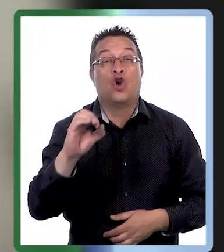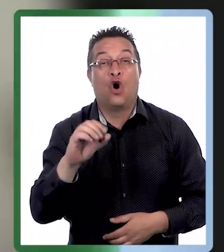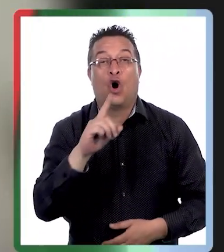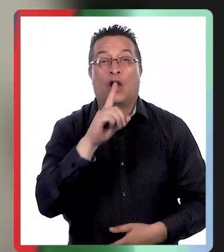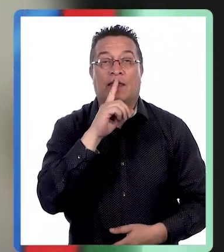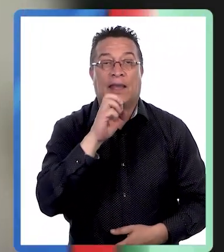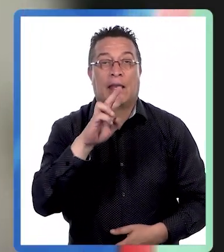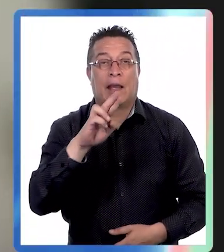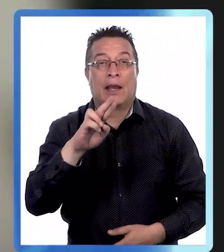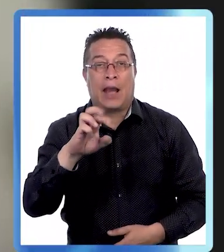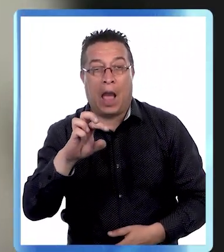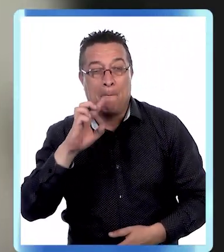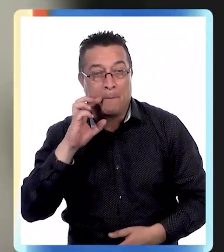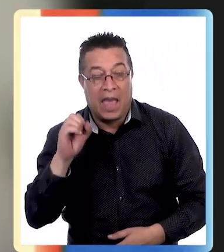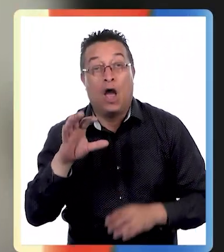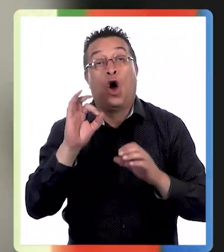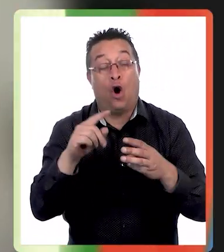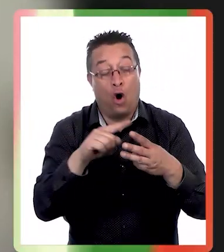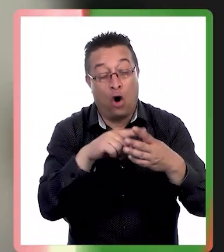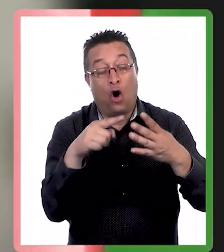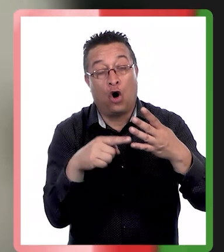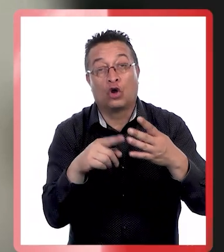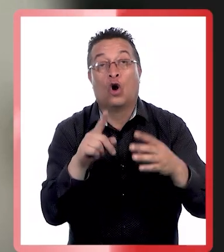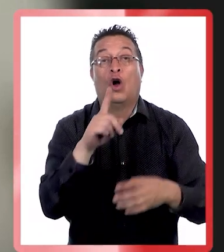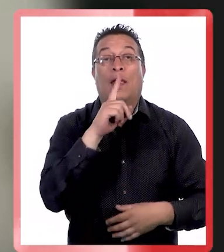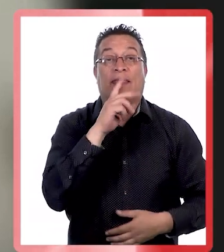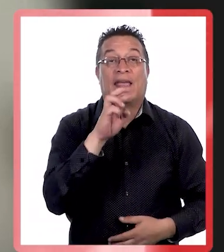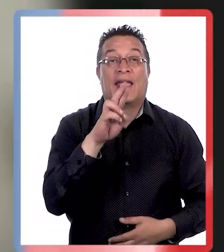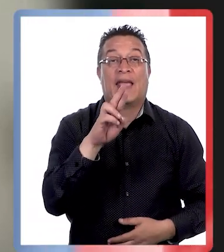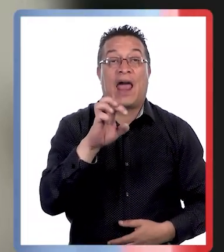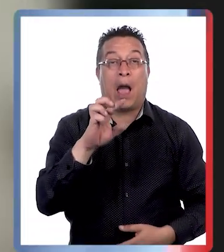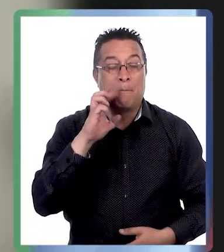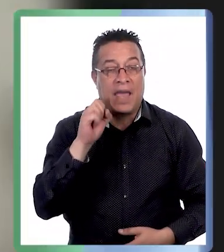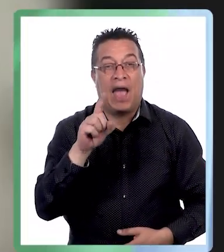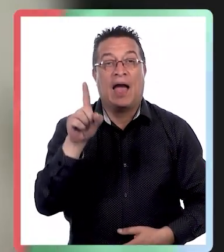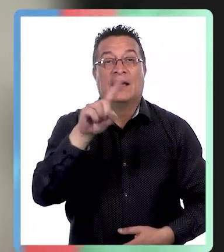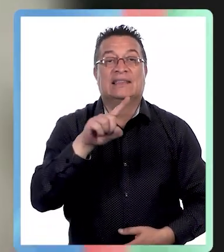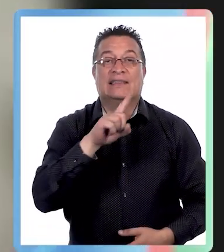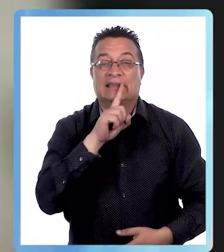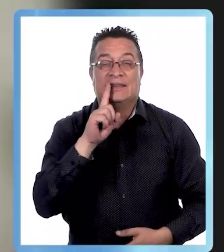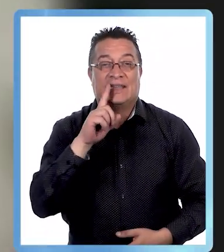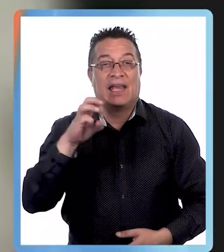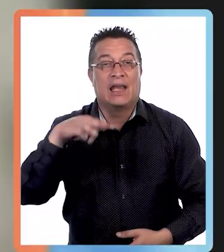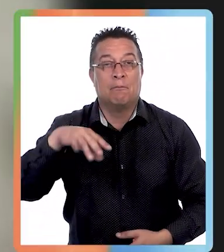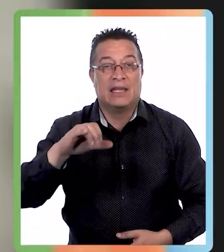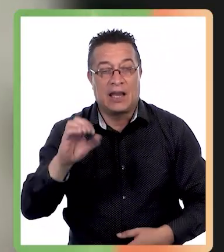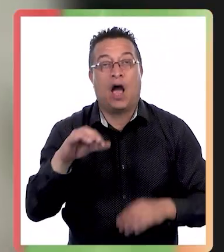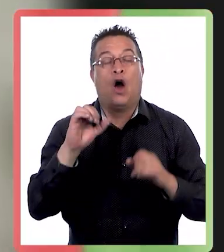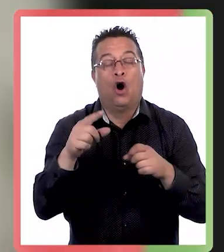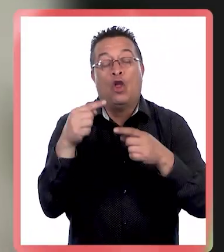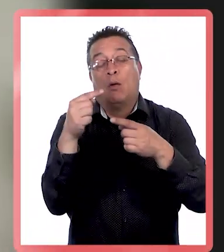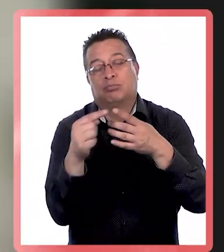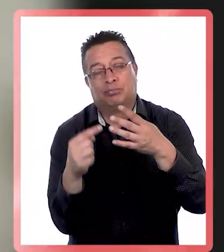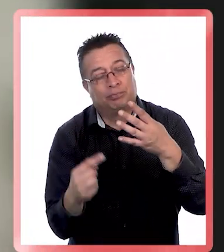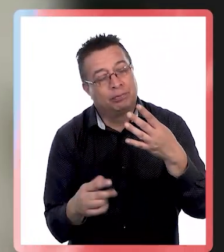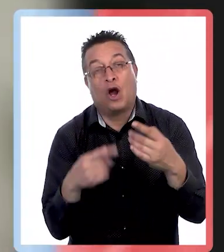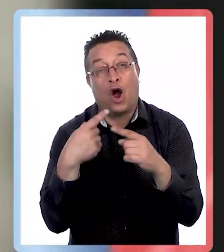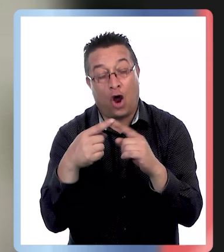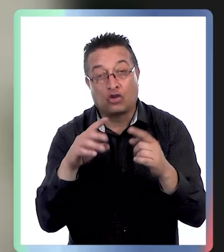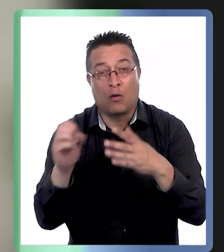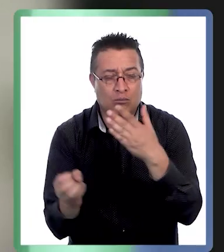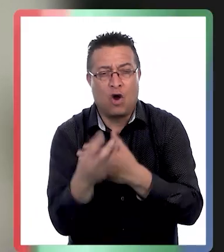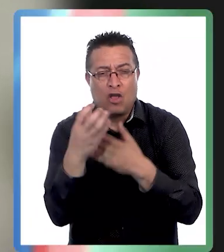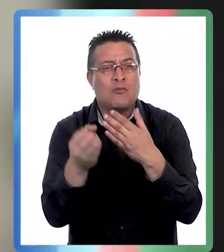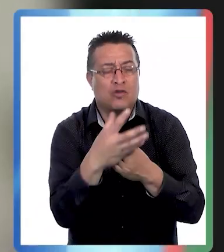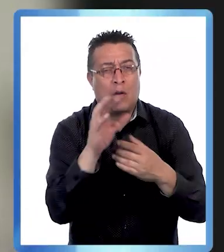opciones como lo que llamamos terapia sistémica, que incluye las quimioterapias, las inmunoterapias o algunas terapias más modernas